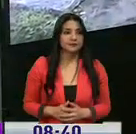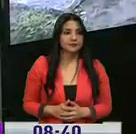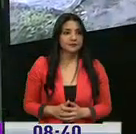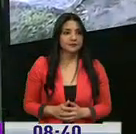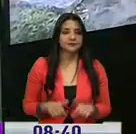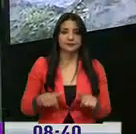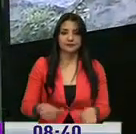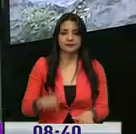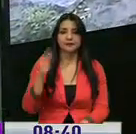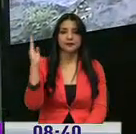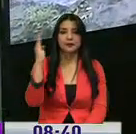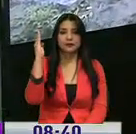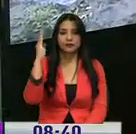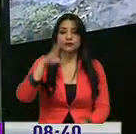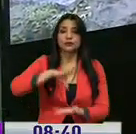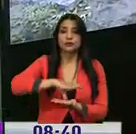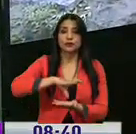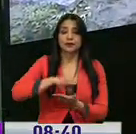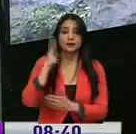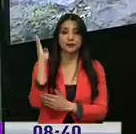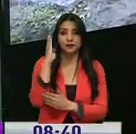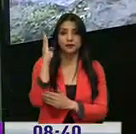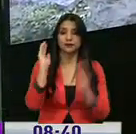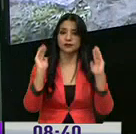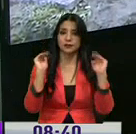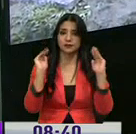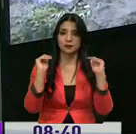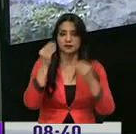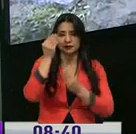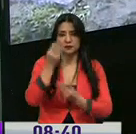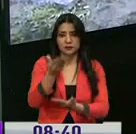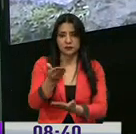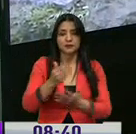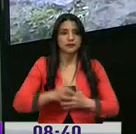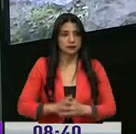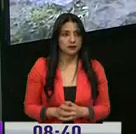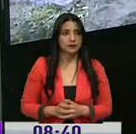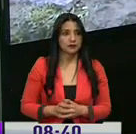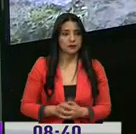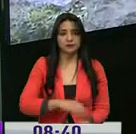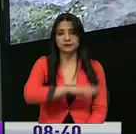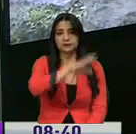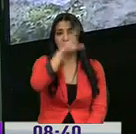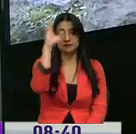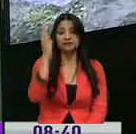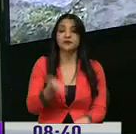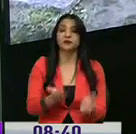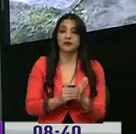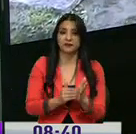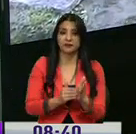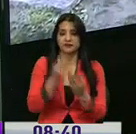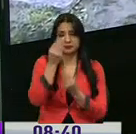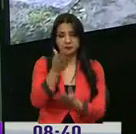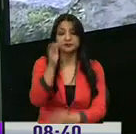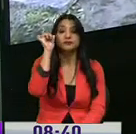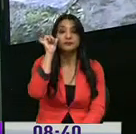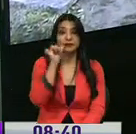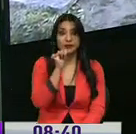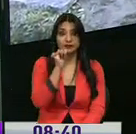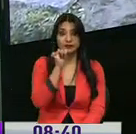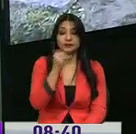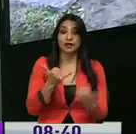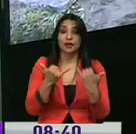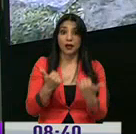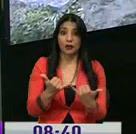acá, desde la ciudad de Baños, con las novedades y señalándoles que el cielo está totalmente azul. Hoy